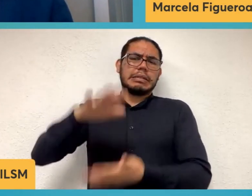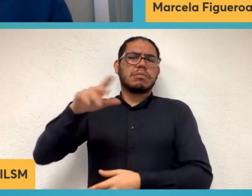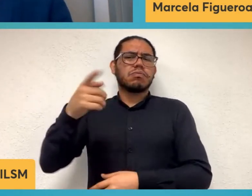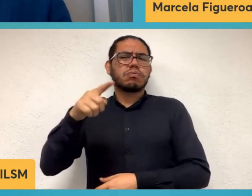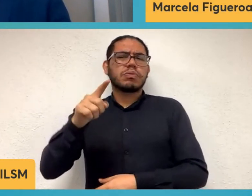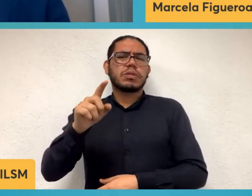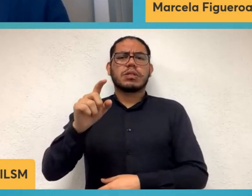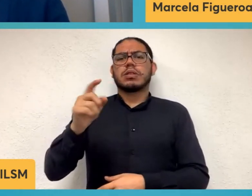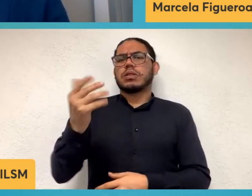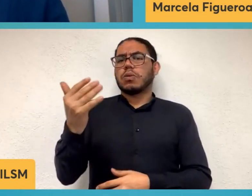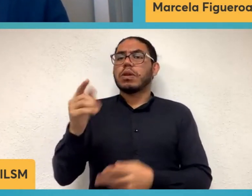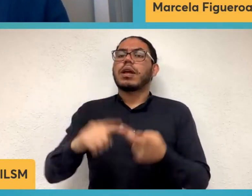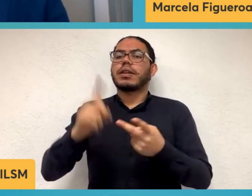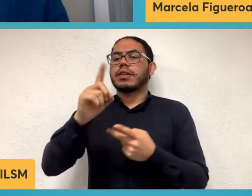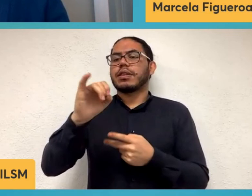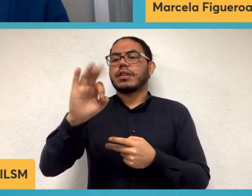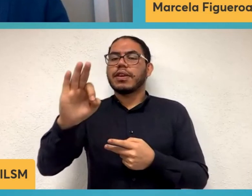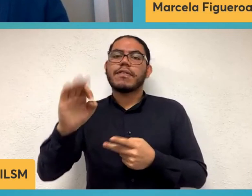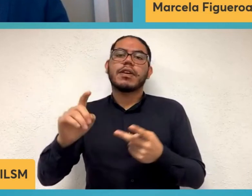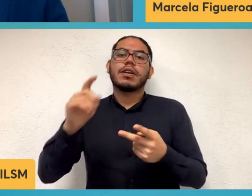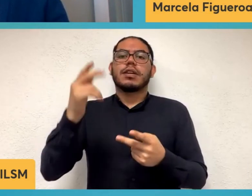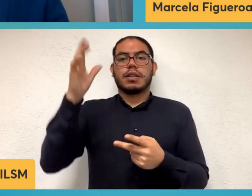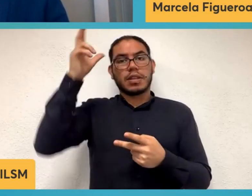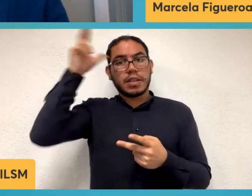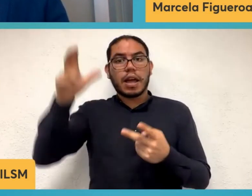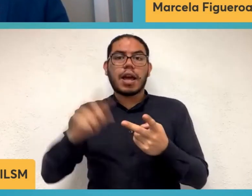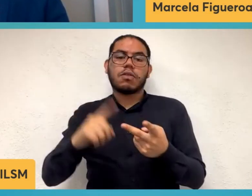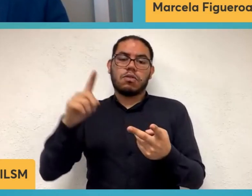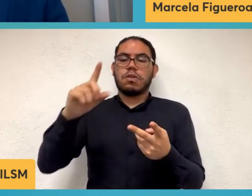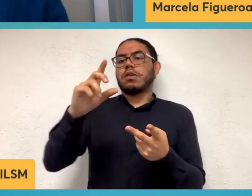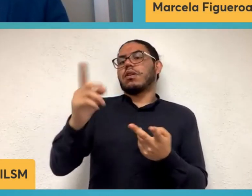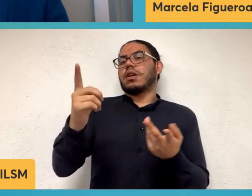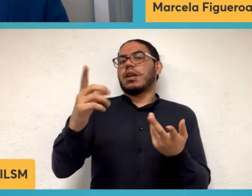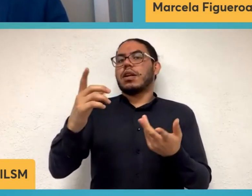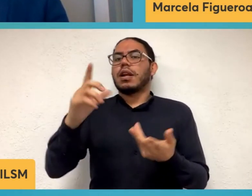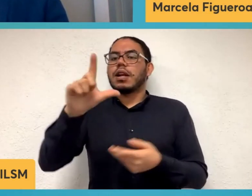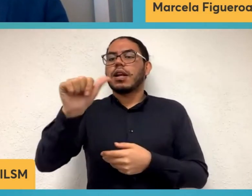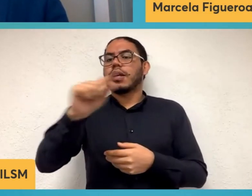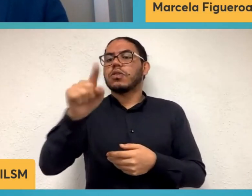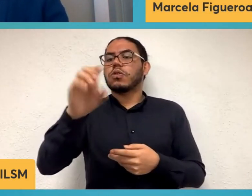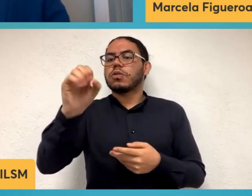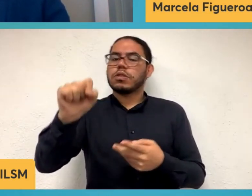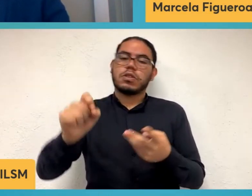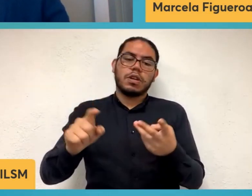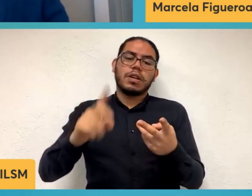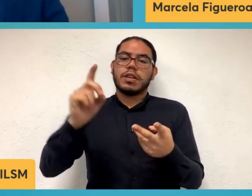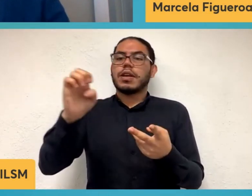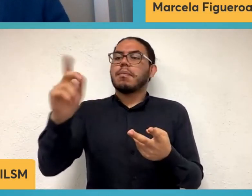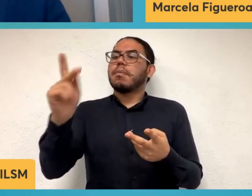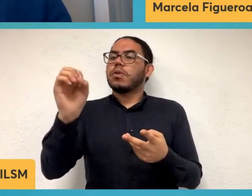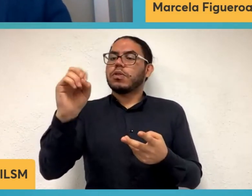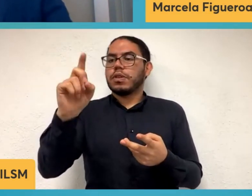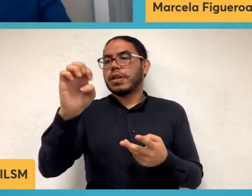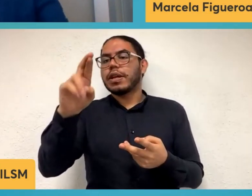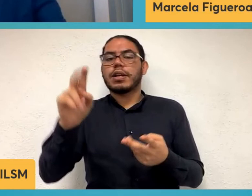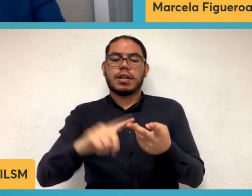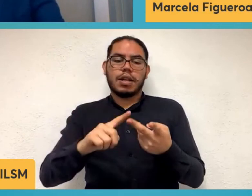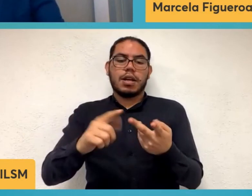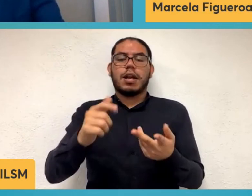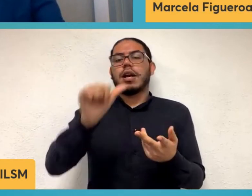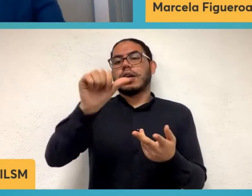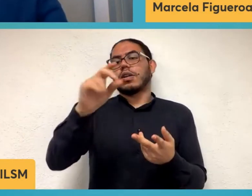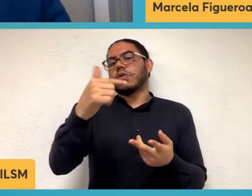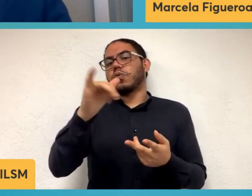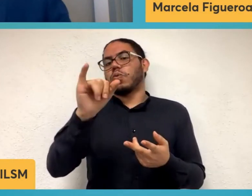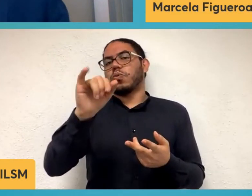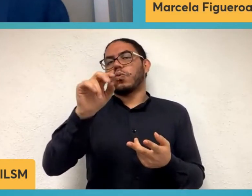DIF Hidalgo, Fundación Lazos de Poder, Ayuntamiento Mineral de la Reforma, Virtual Realidad